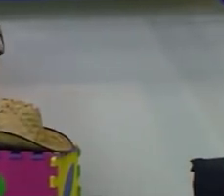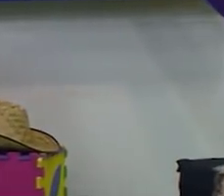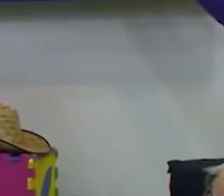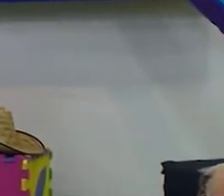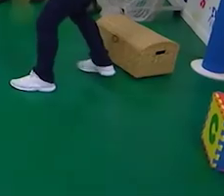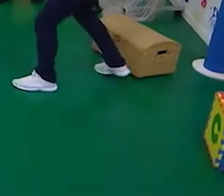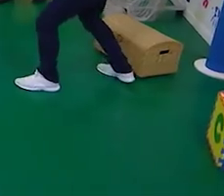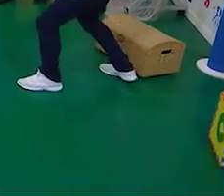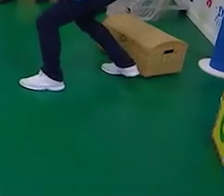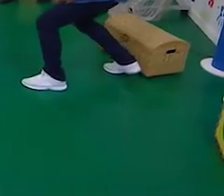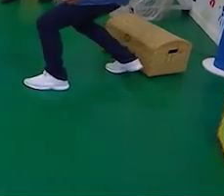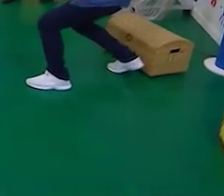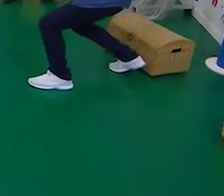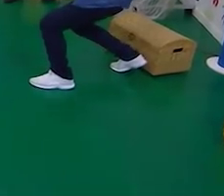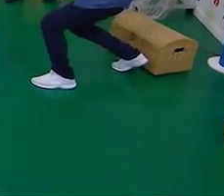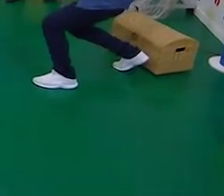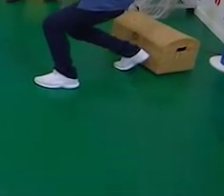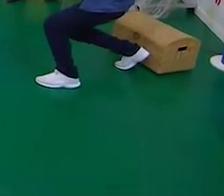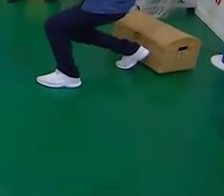y otros muy...